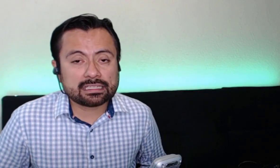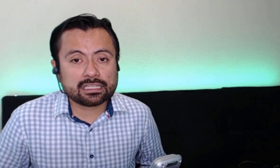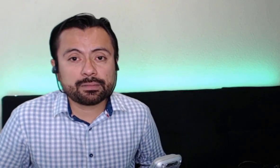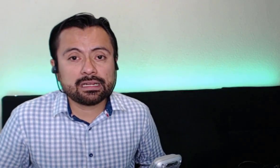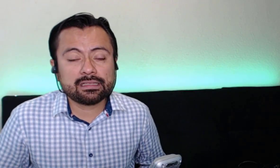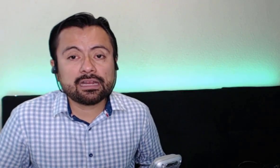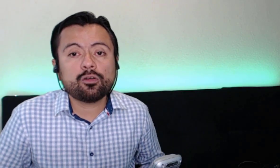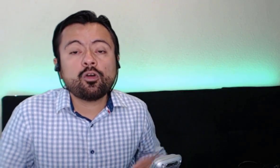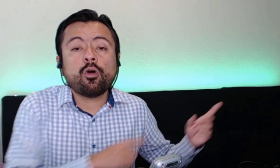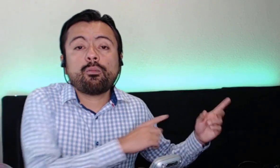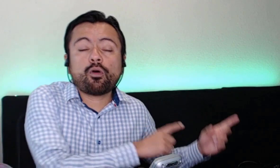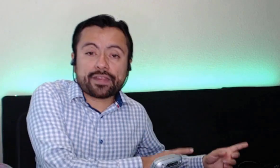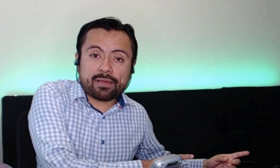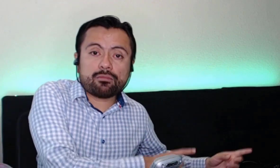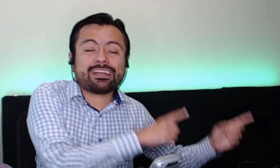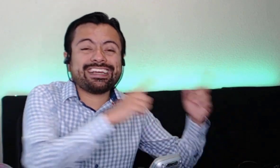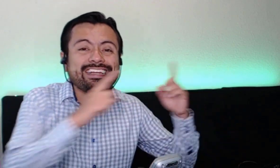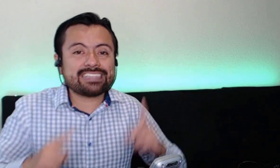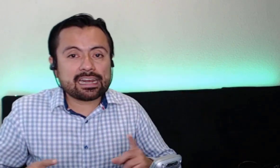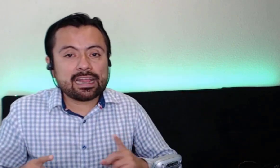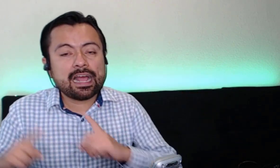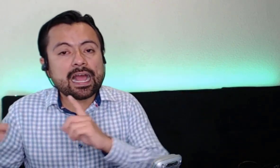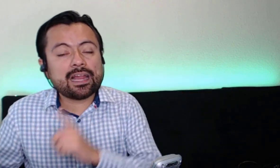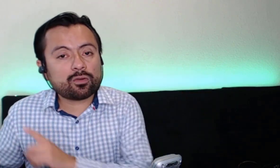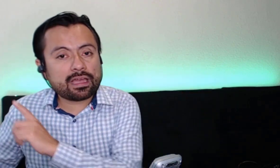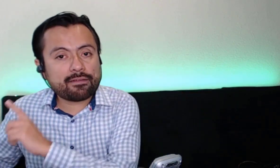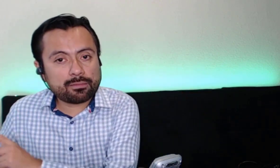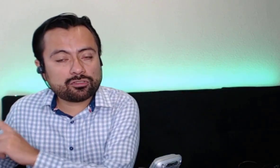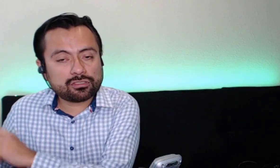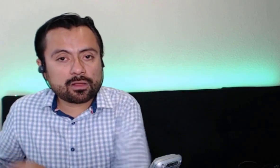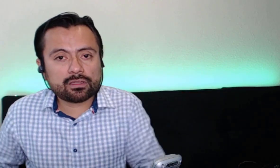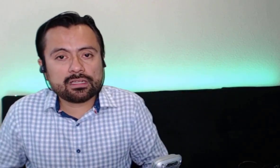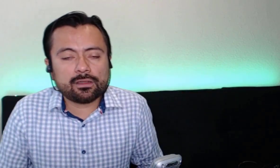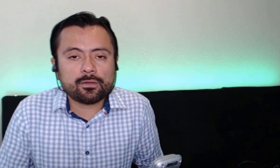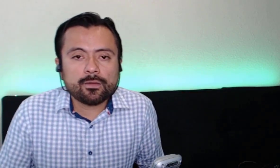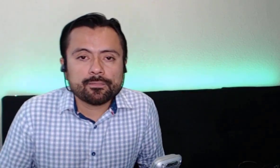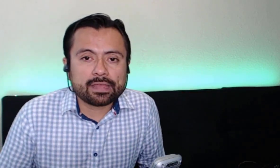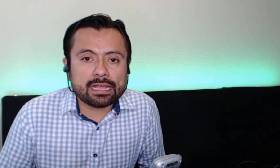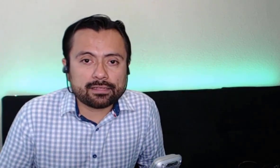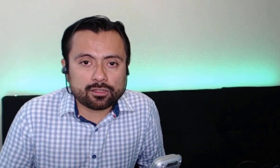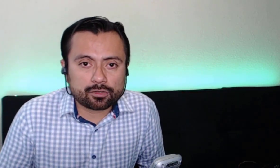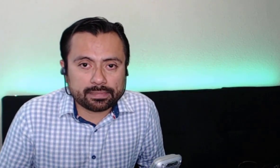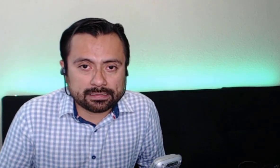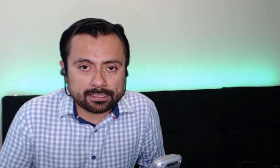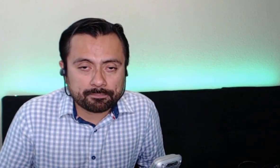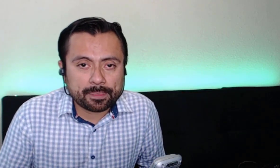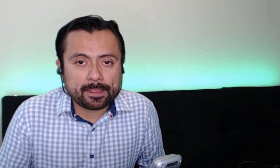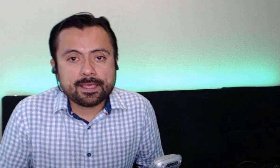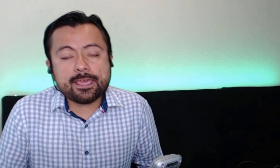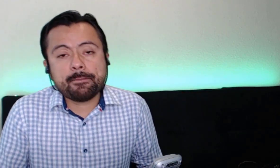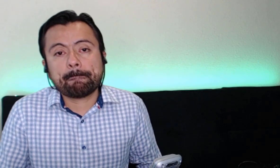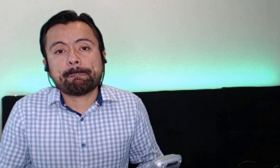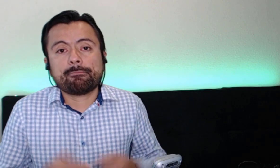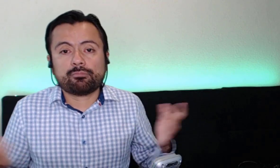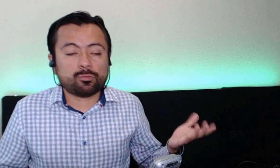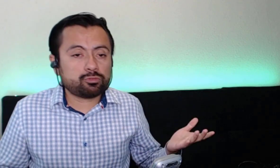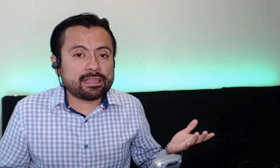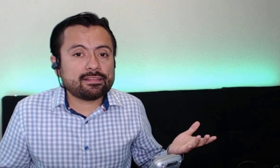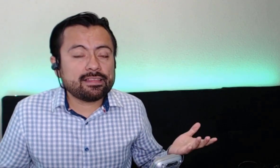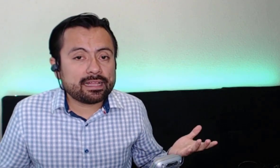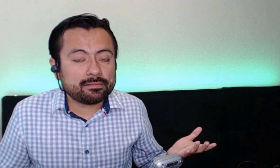ley a transparentar lo podremos regresar a lo que habíamos estado obteniendo anteriormente y